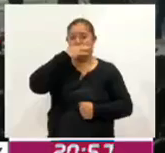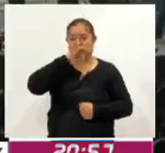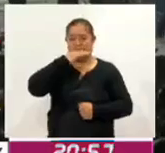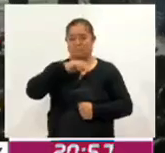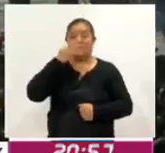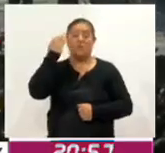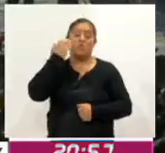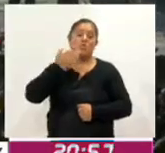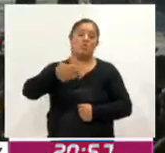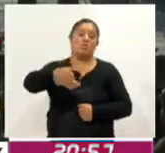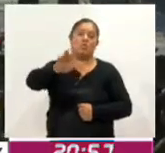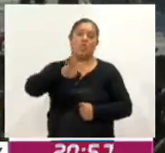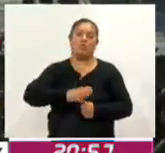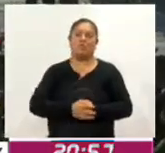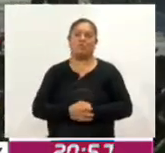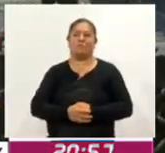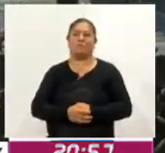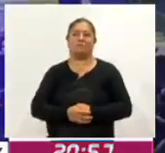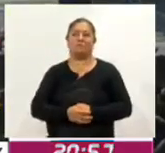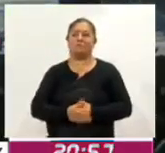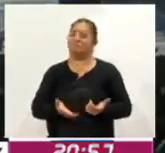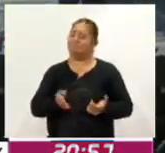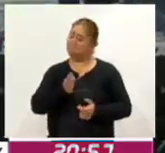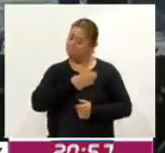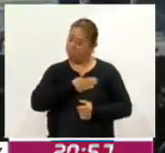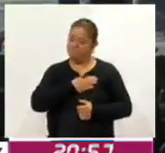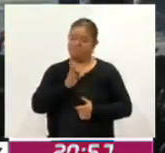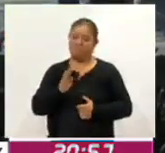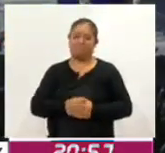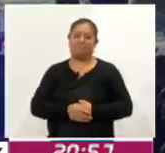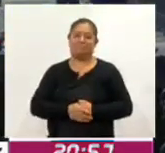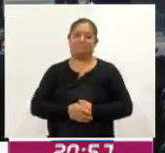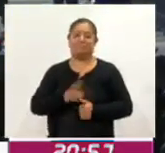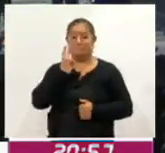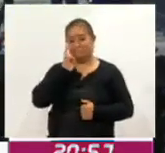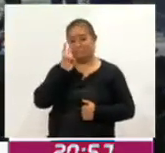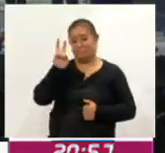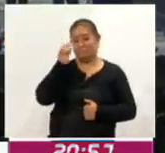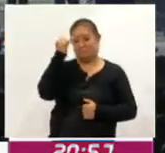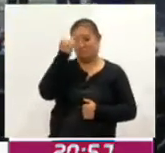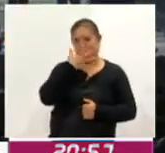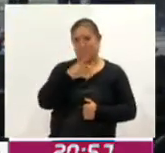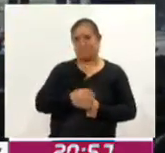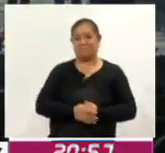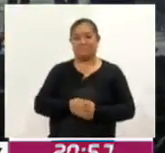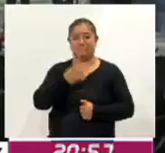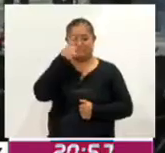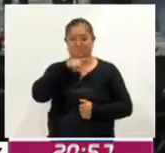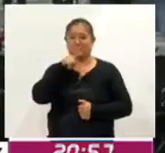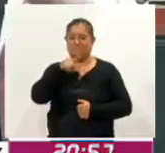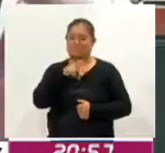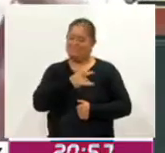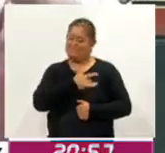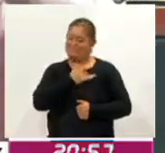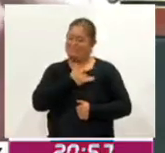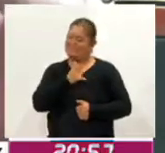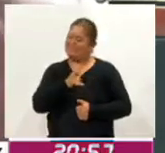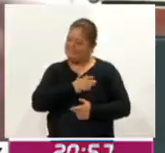para largo, así que pues bueno, les dejamos con estas imágenes para que ustedes pues se animen, si ustedes